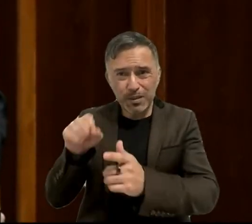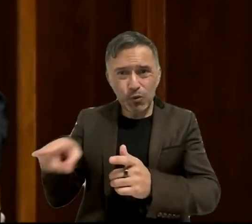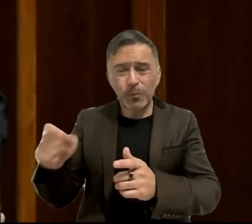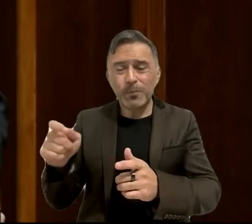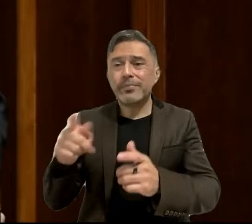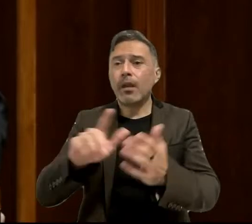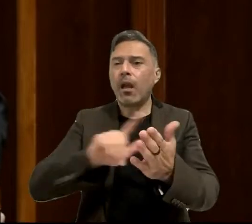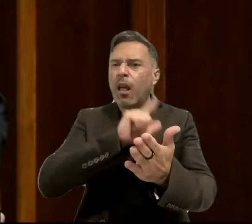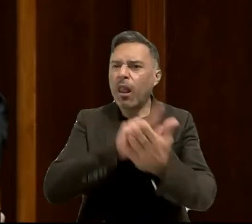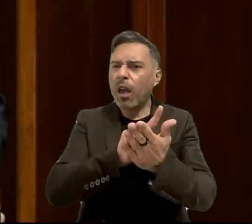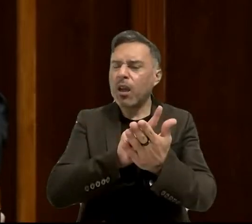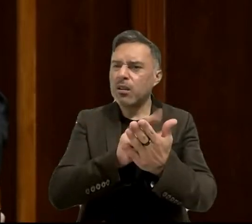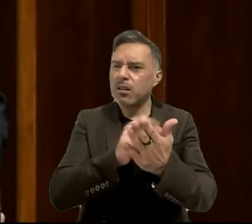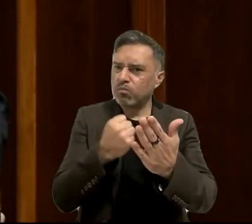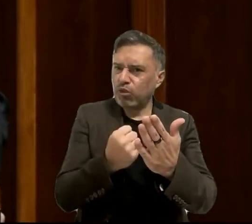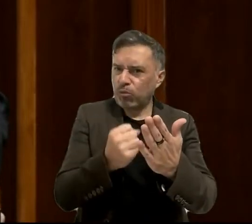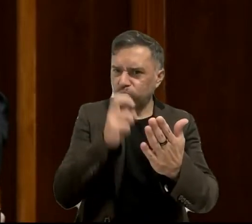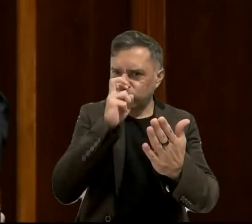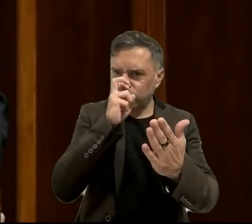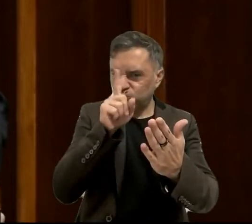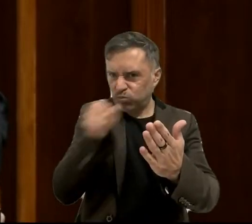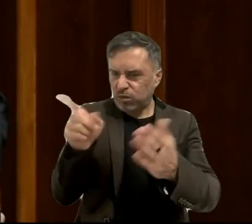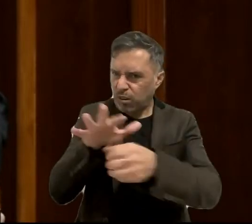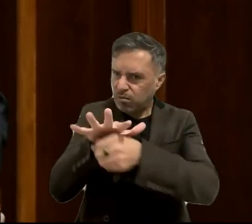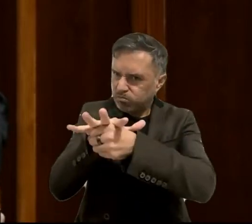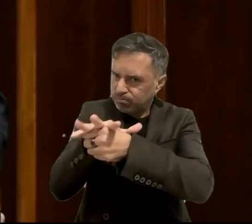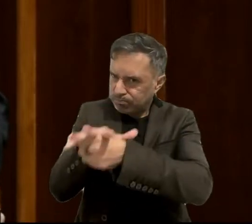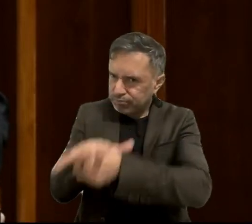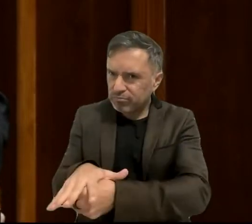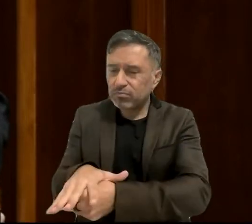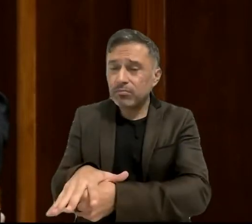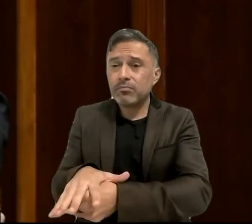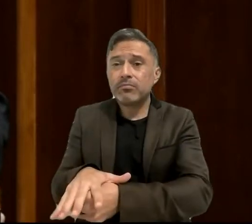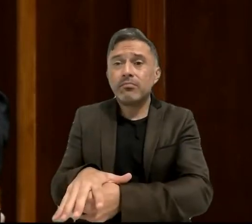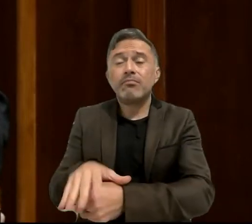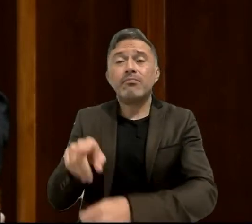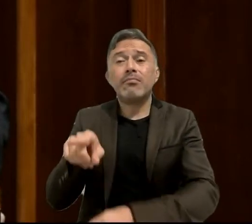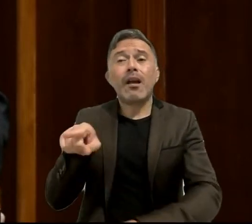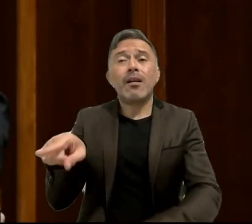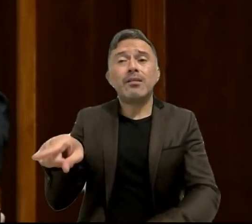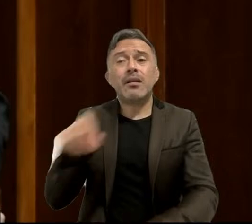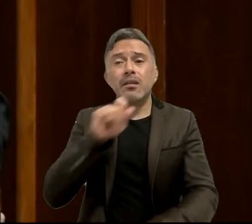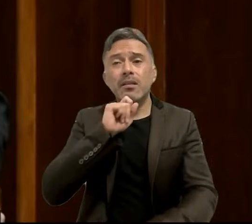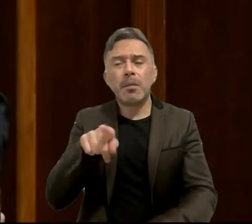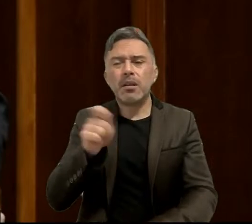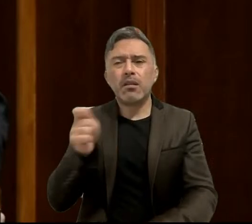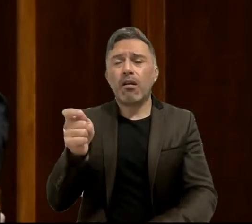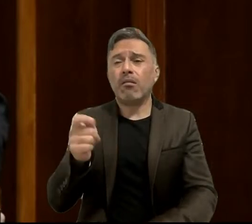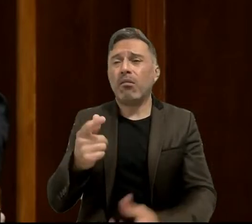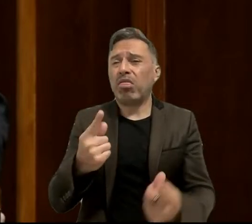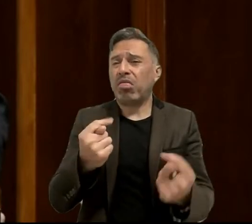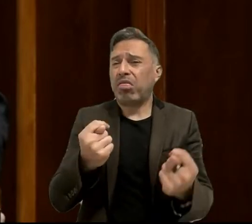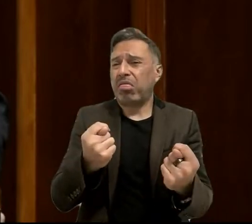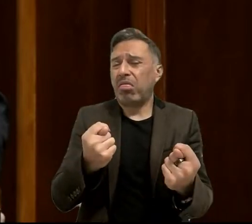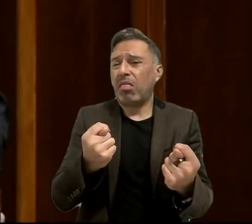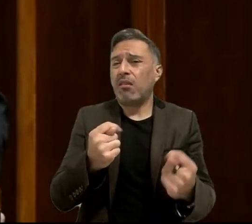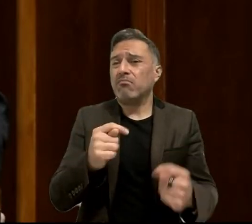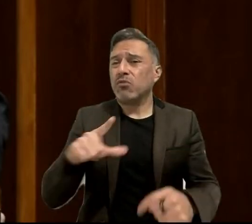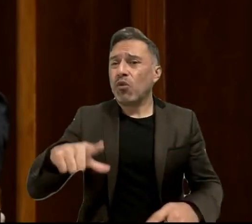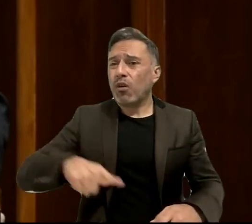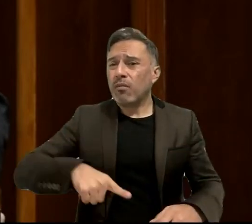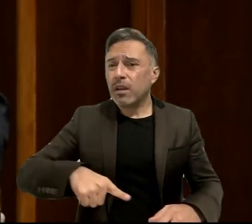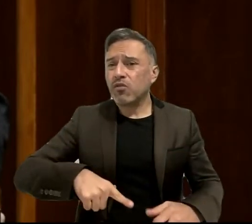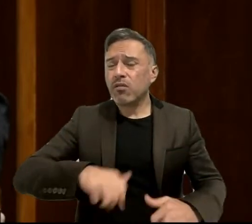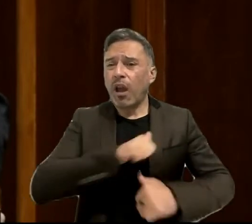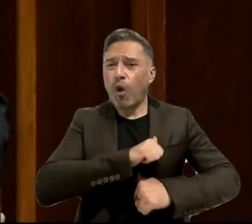de las leyes, sino también esto es una terrible arbitrariedad e injusticia de muchas autoridades y